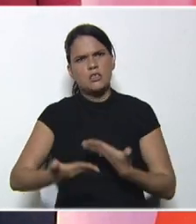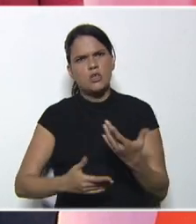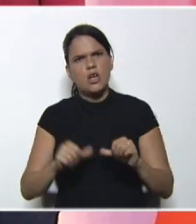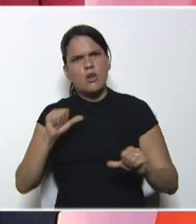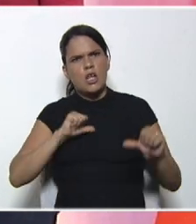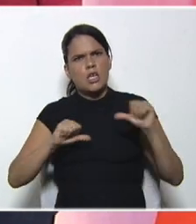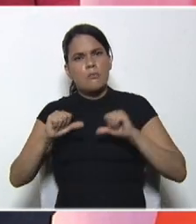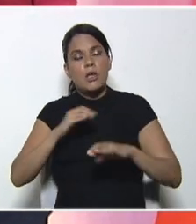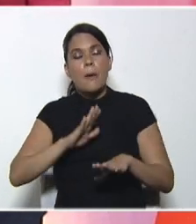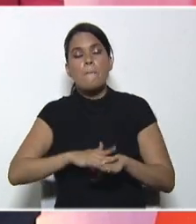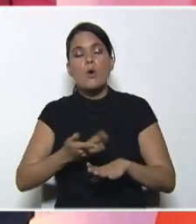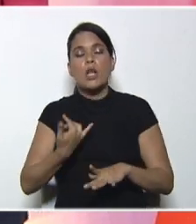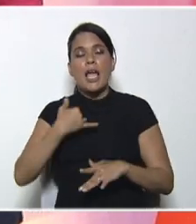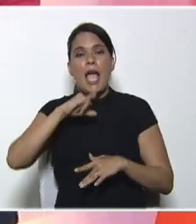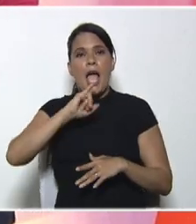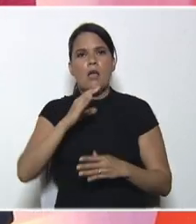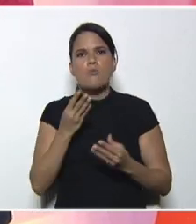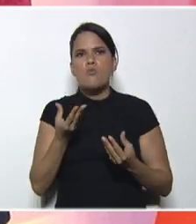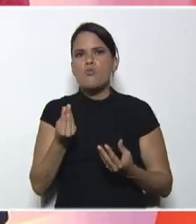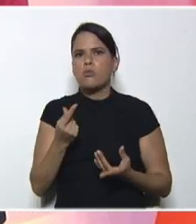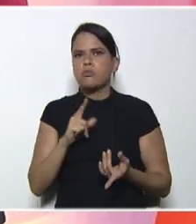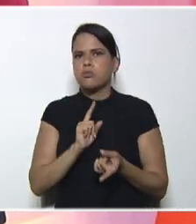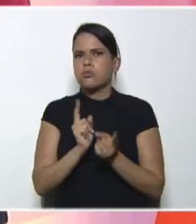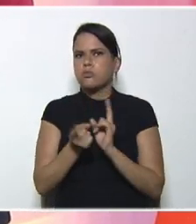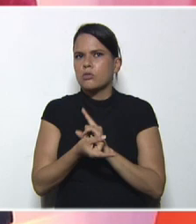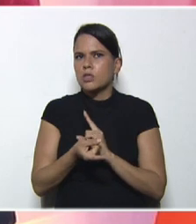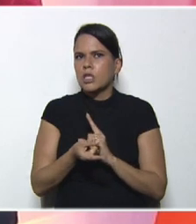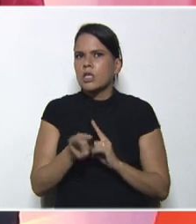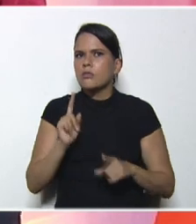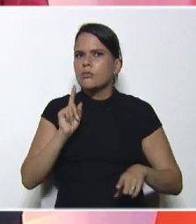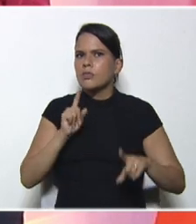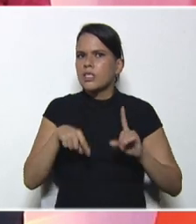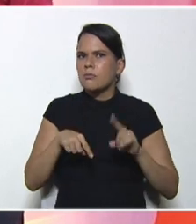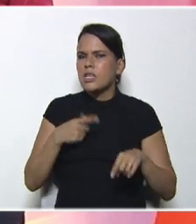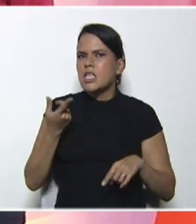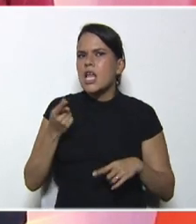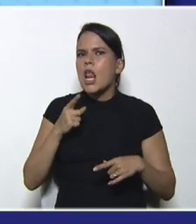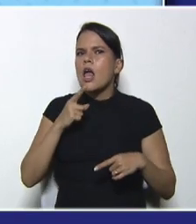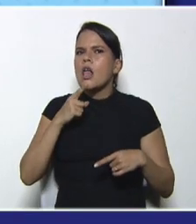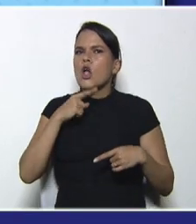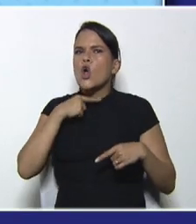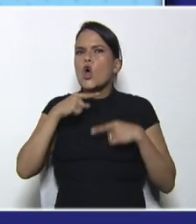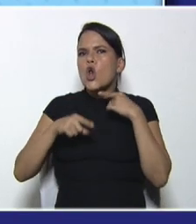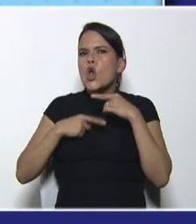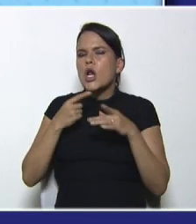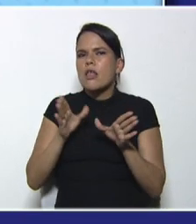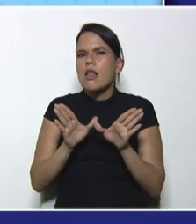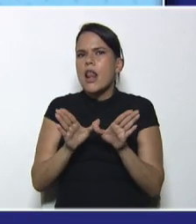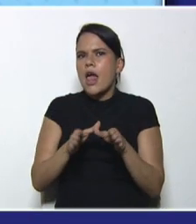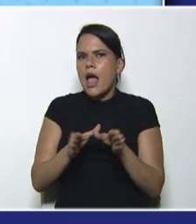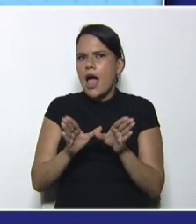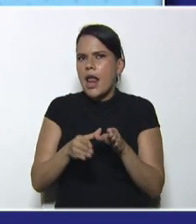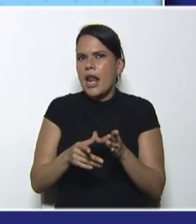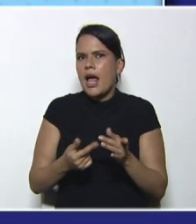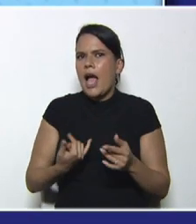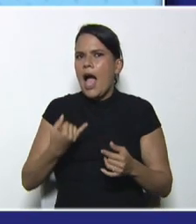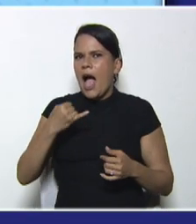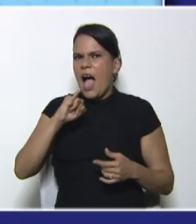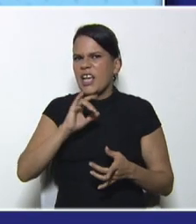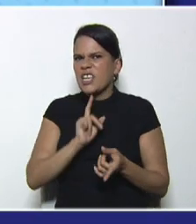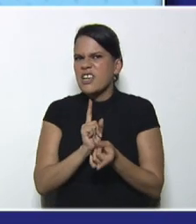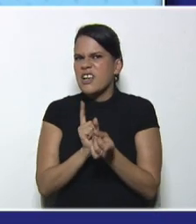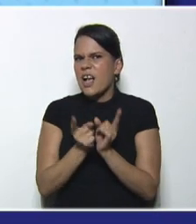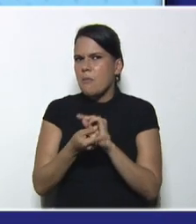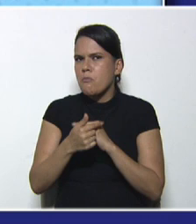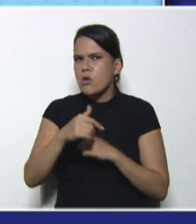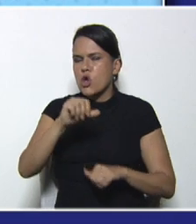reacciones que, debido a la coloración de esas alas, están presentes ahí, esas